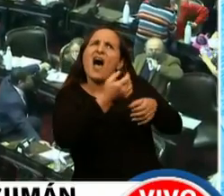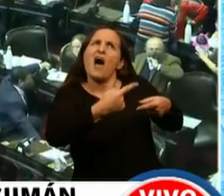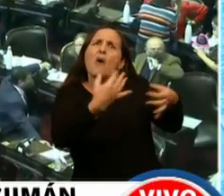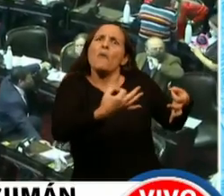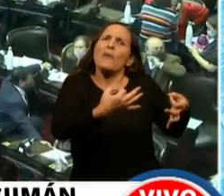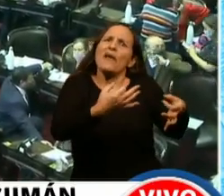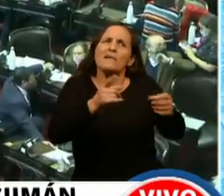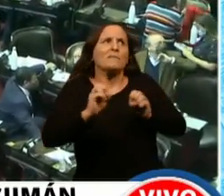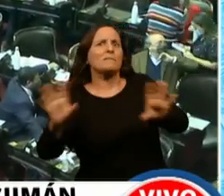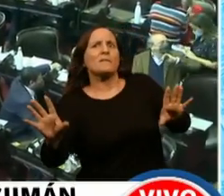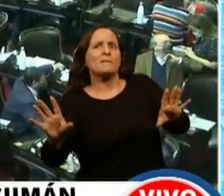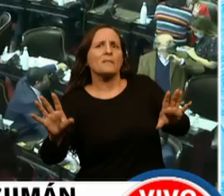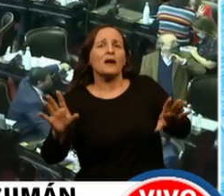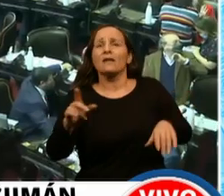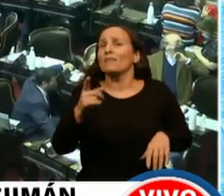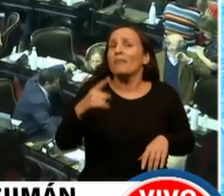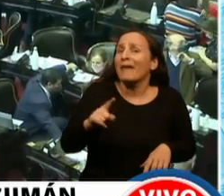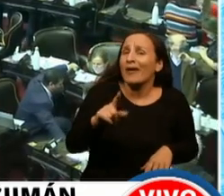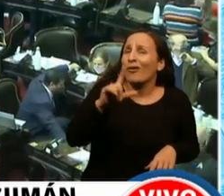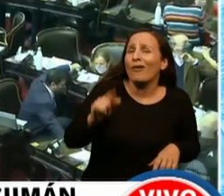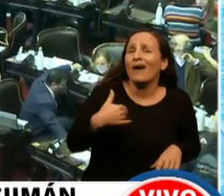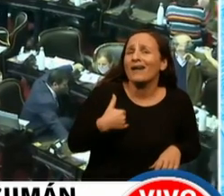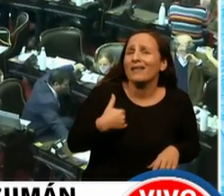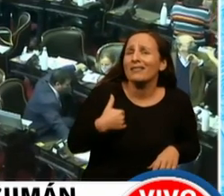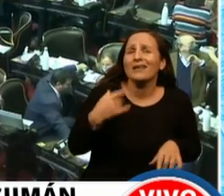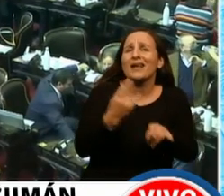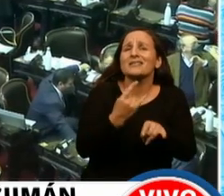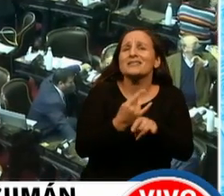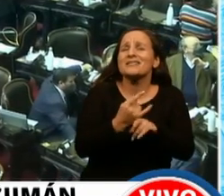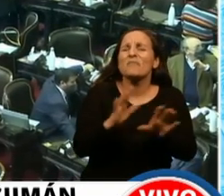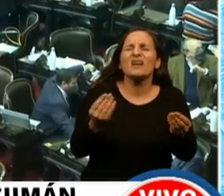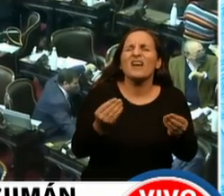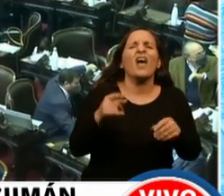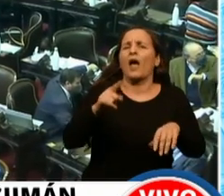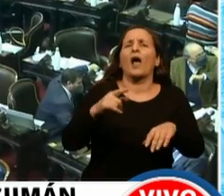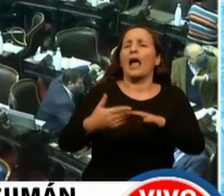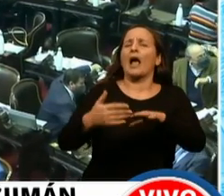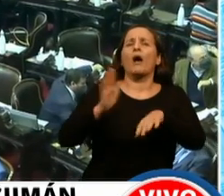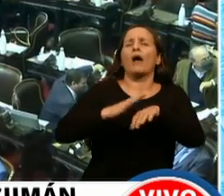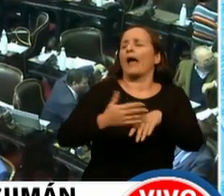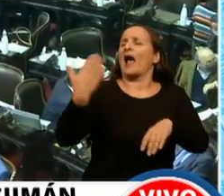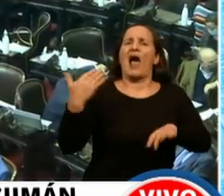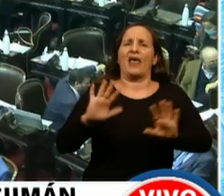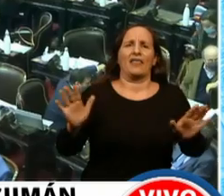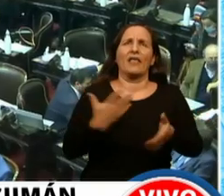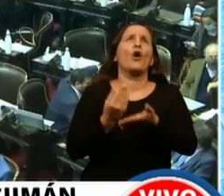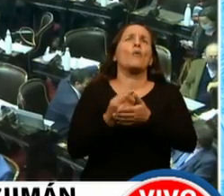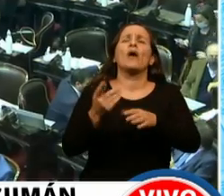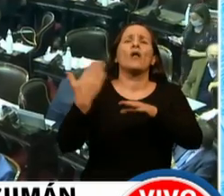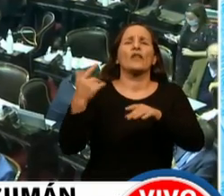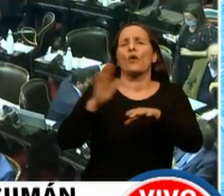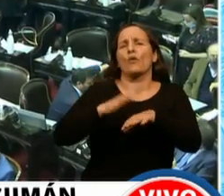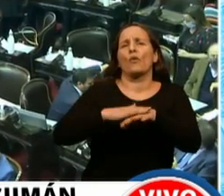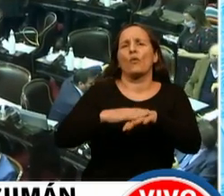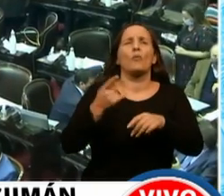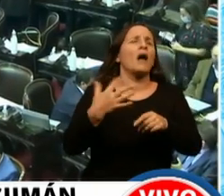malas pero en la argentina siempre tenemos el concepto del que el que se fue hizo todo mal y tenemos que empezar y hacer borrón